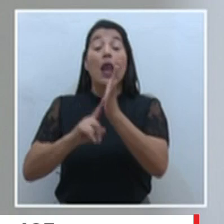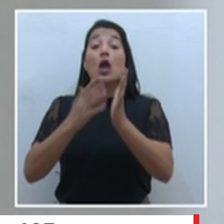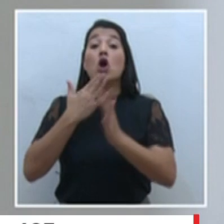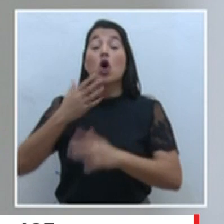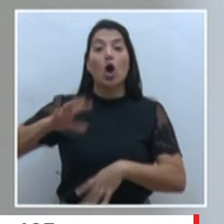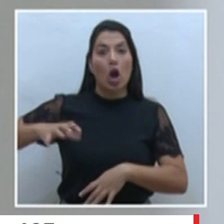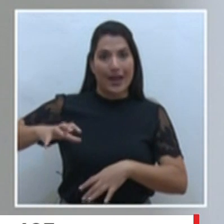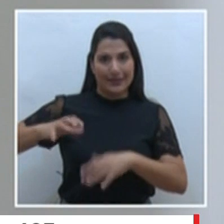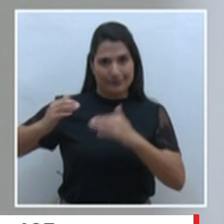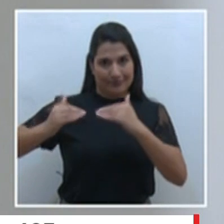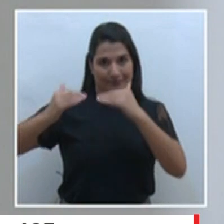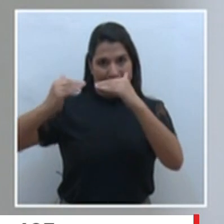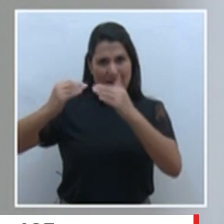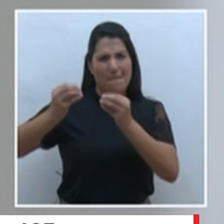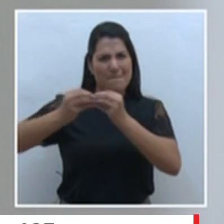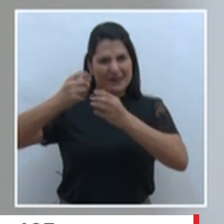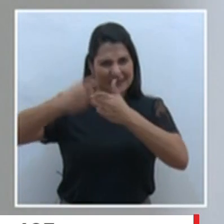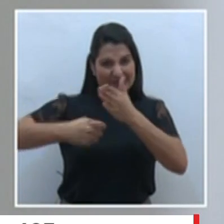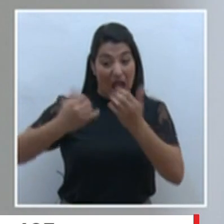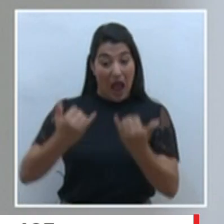partir de este momento,